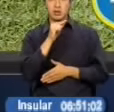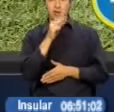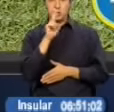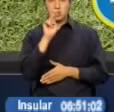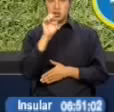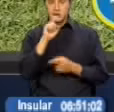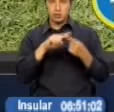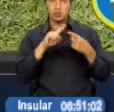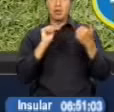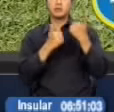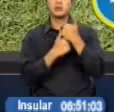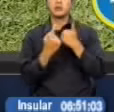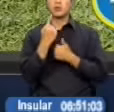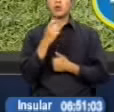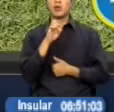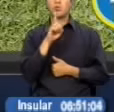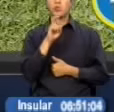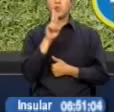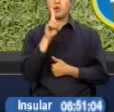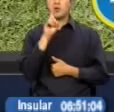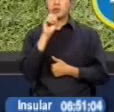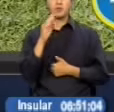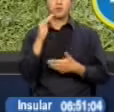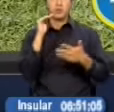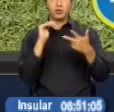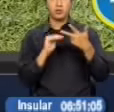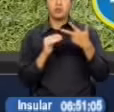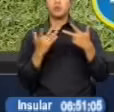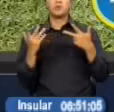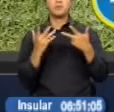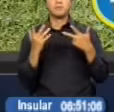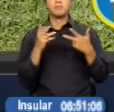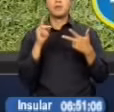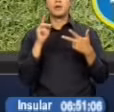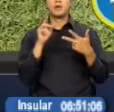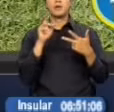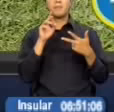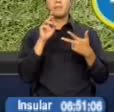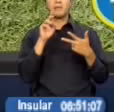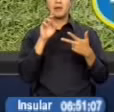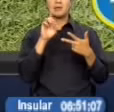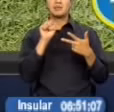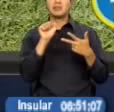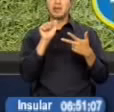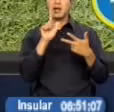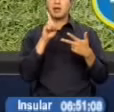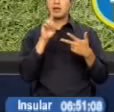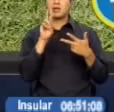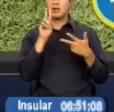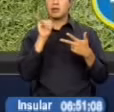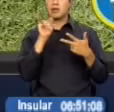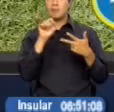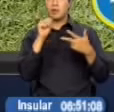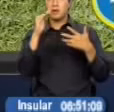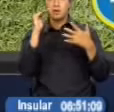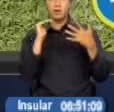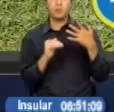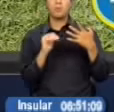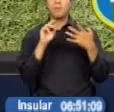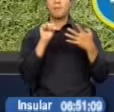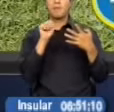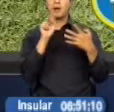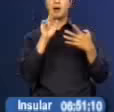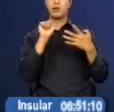asistente 1 eduardo cardoso asistente 2100 es saldívar y el cuarto árbitro mario